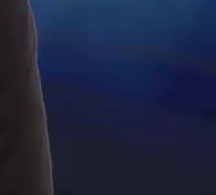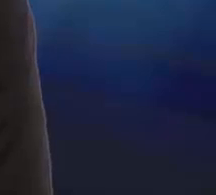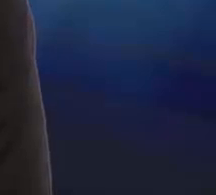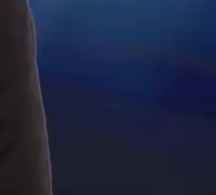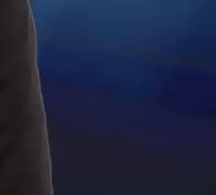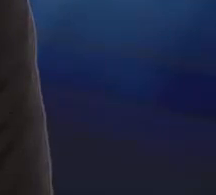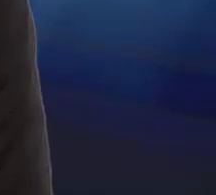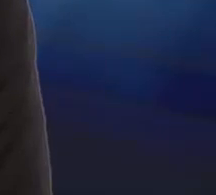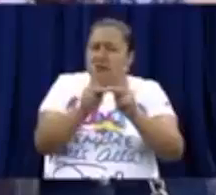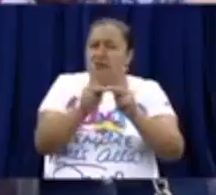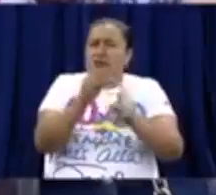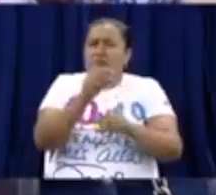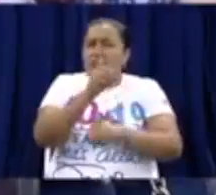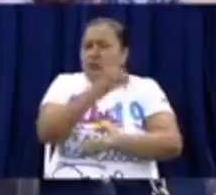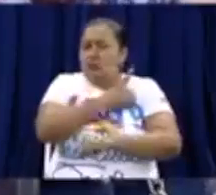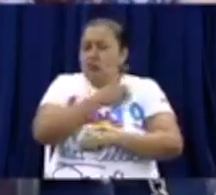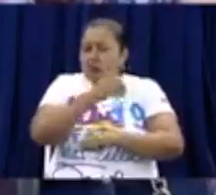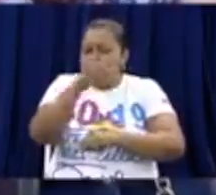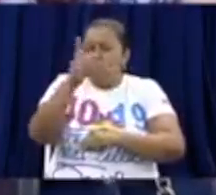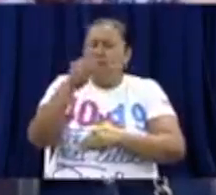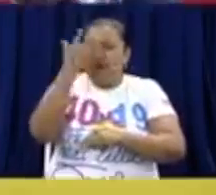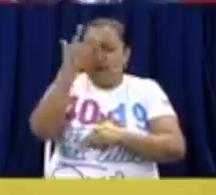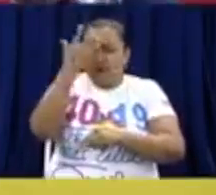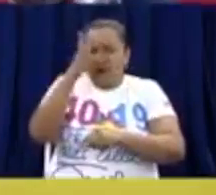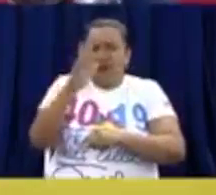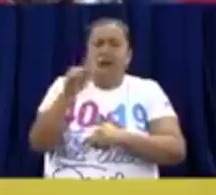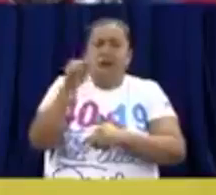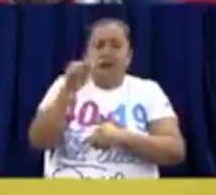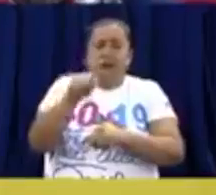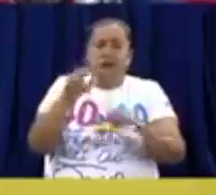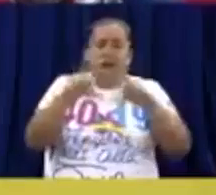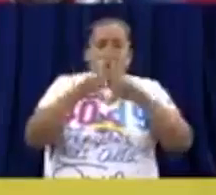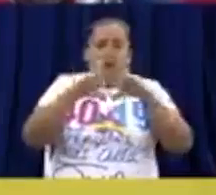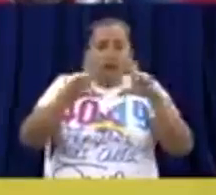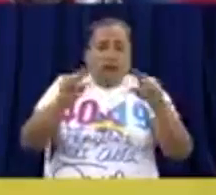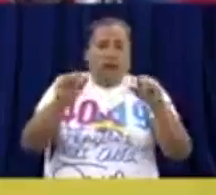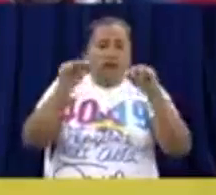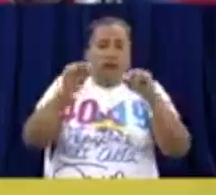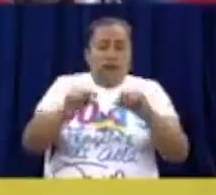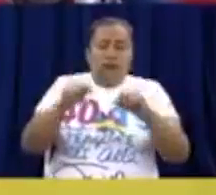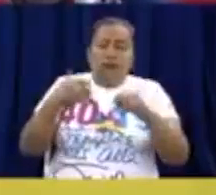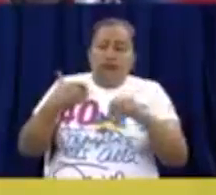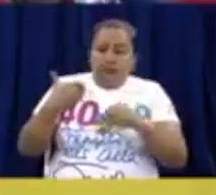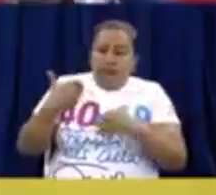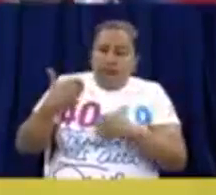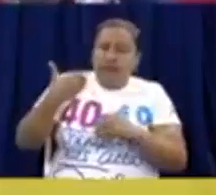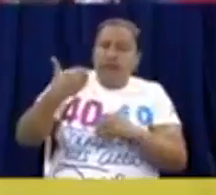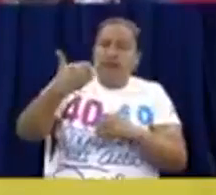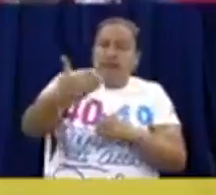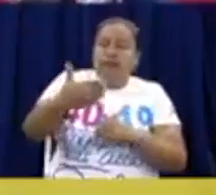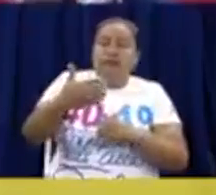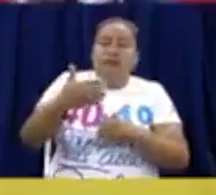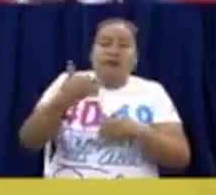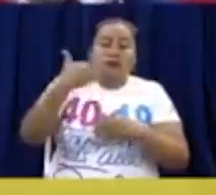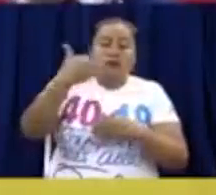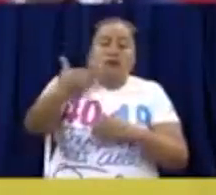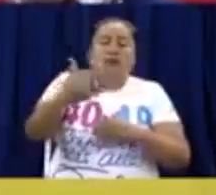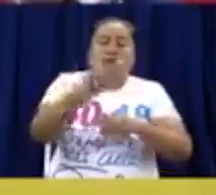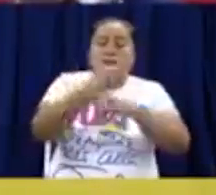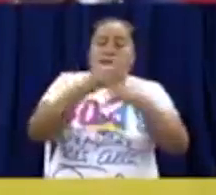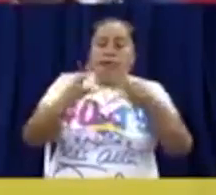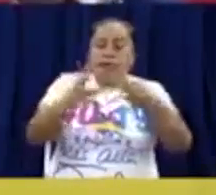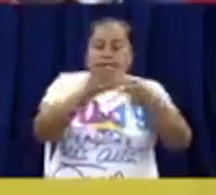La suerte de Laureano, Camila la desea. Nicaragua avanza en paz y